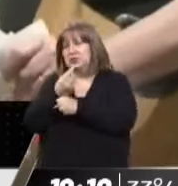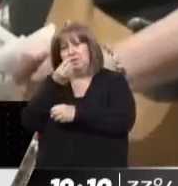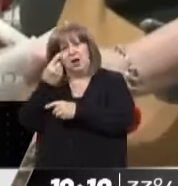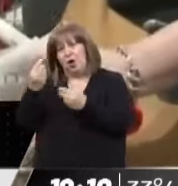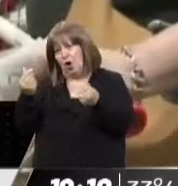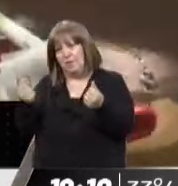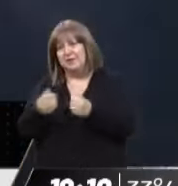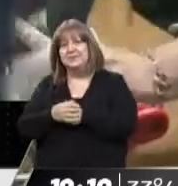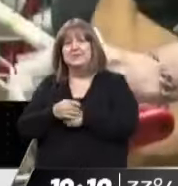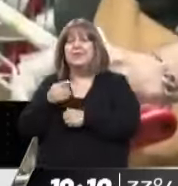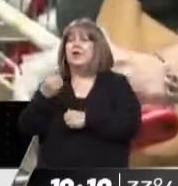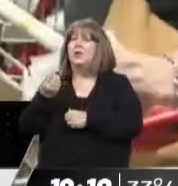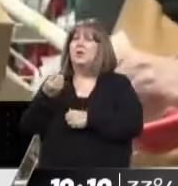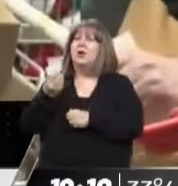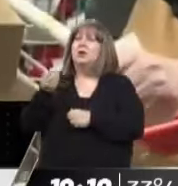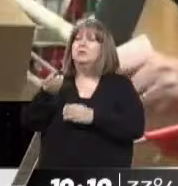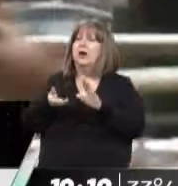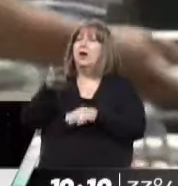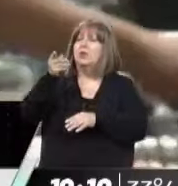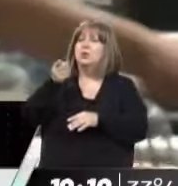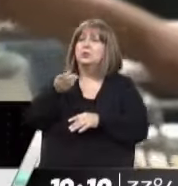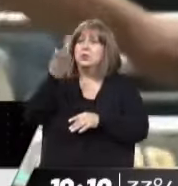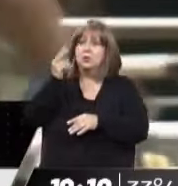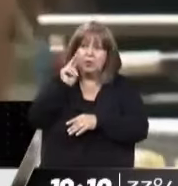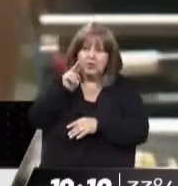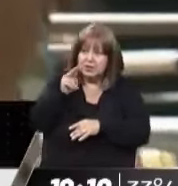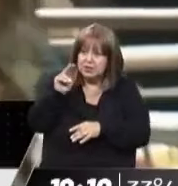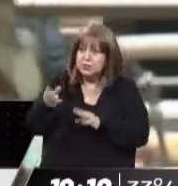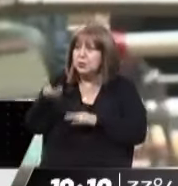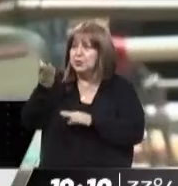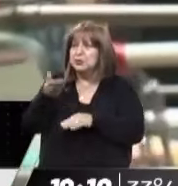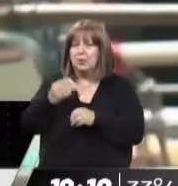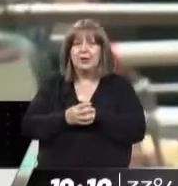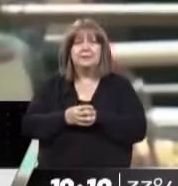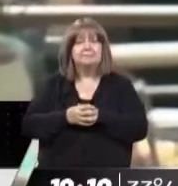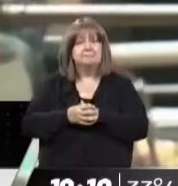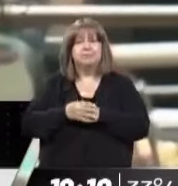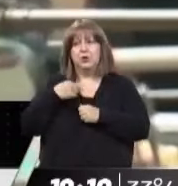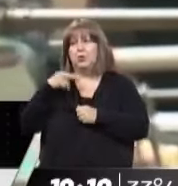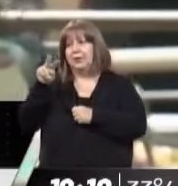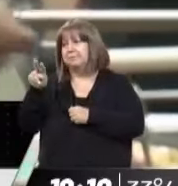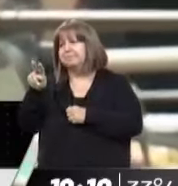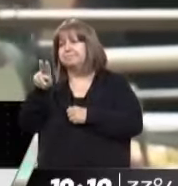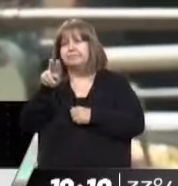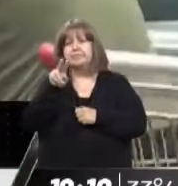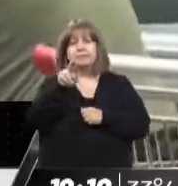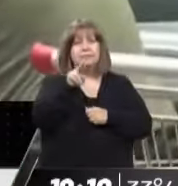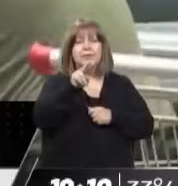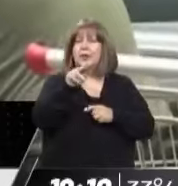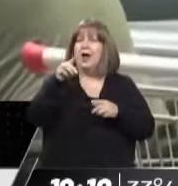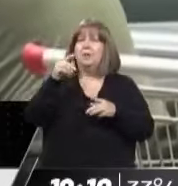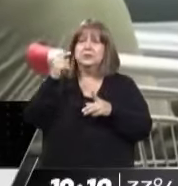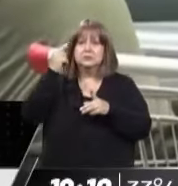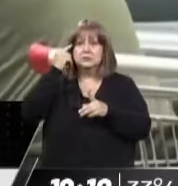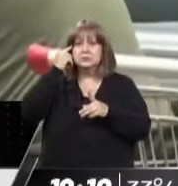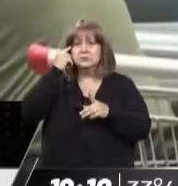¿Y cuáles son los alimentos que más han subido para usted? Los que más han subido es que si hacemos un balance